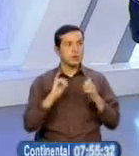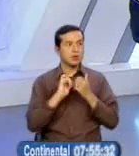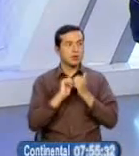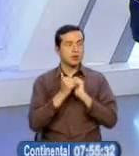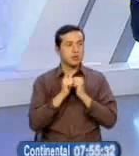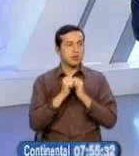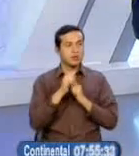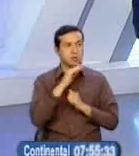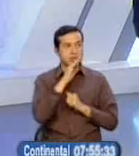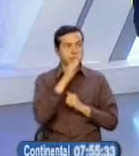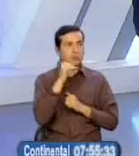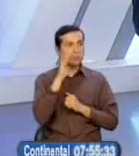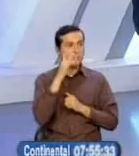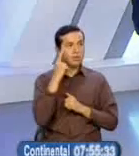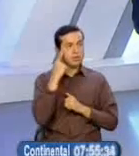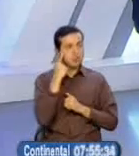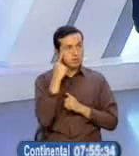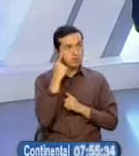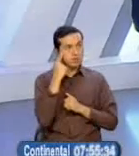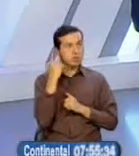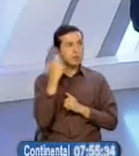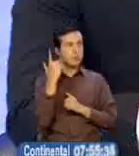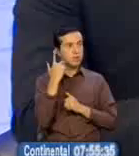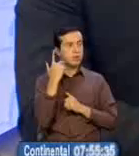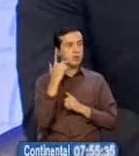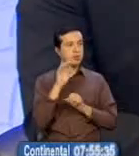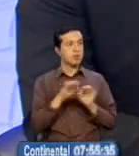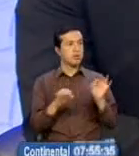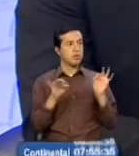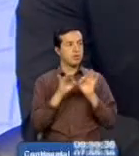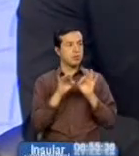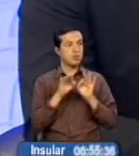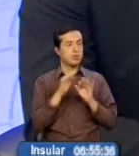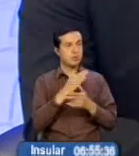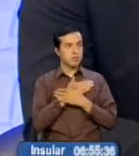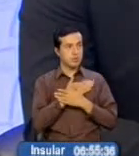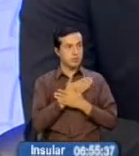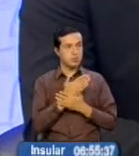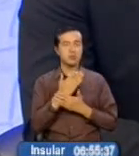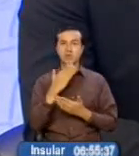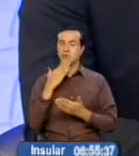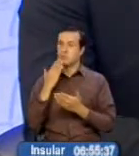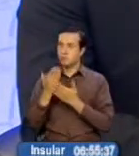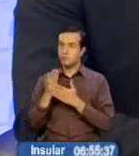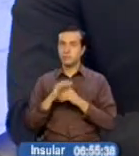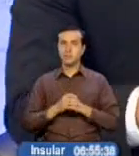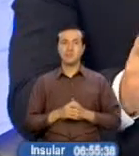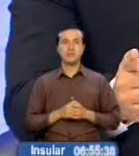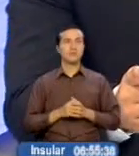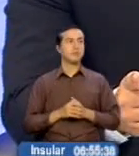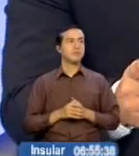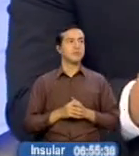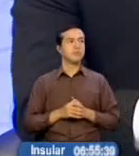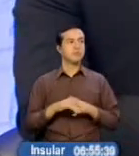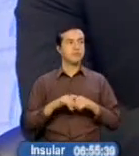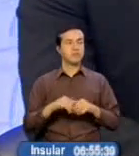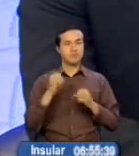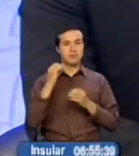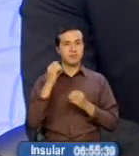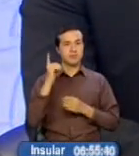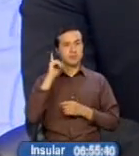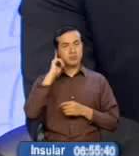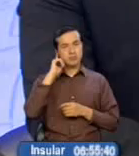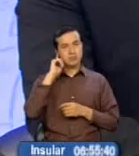haga con algo más de aventura, orientación. ¿Eh? Esto es fantástico, así que Rodolfo, agradecerte. ¿Eh? Muchas gracias, Fernando. Perfecto, gracias. Seguimos con la información, me puede confirmar,